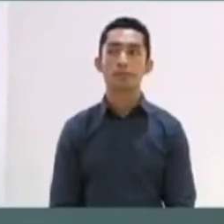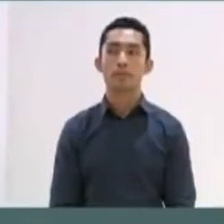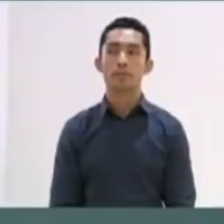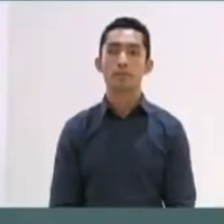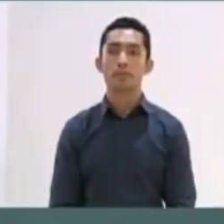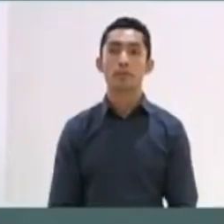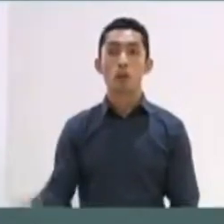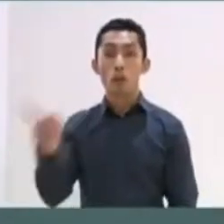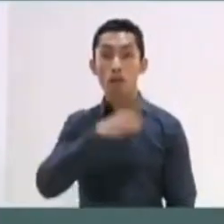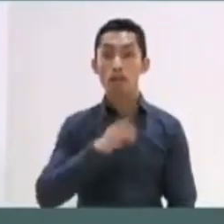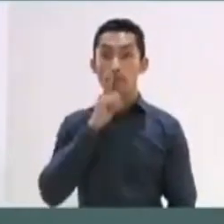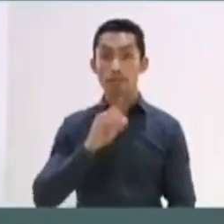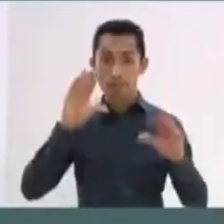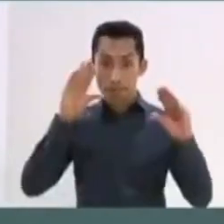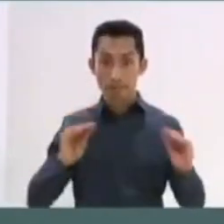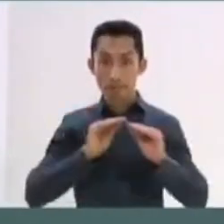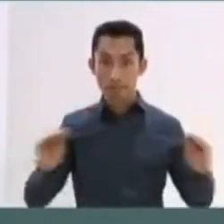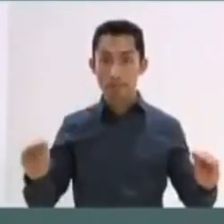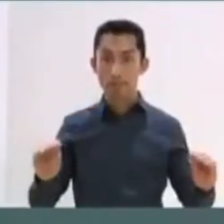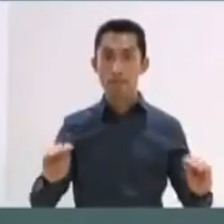¿Van a guardar silencio?